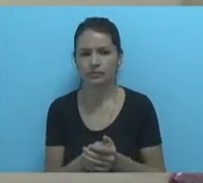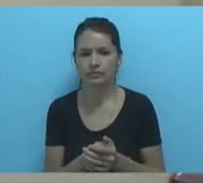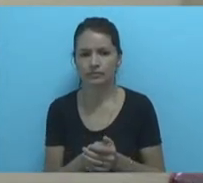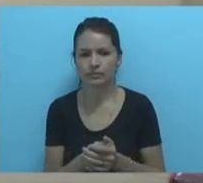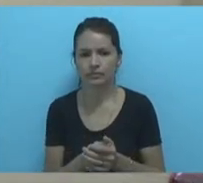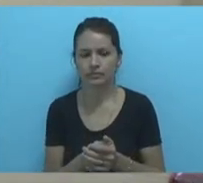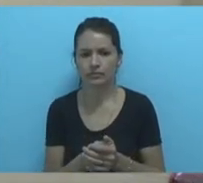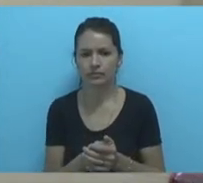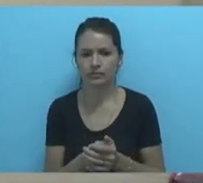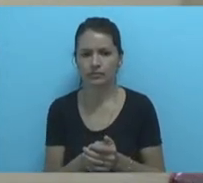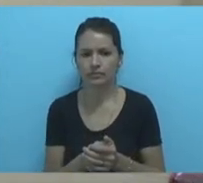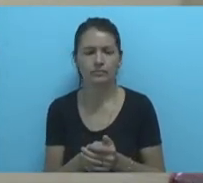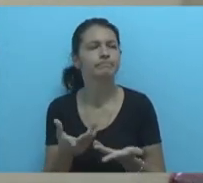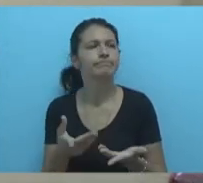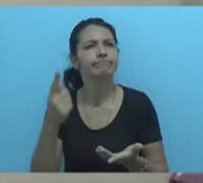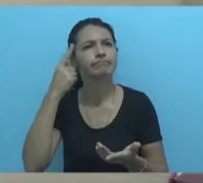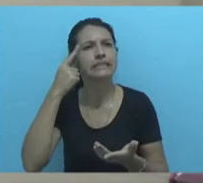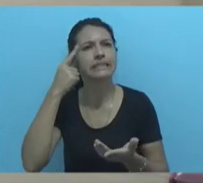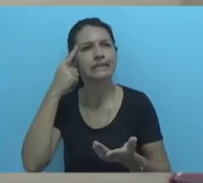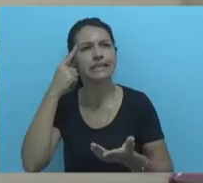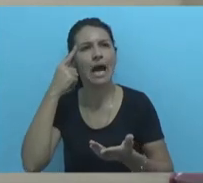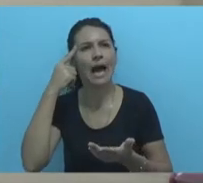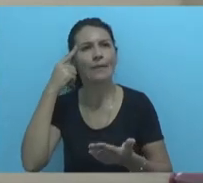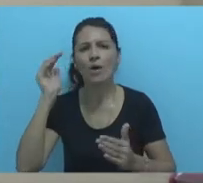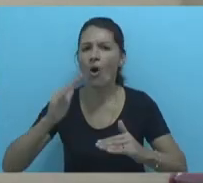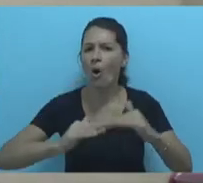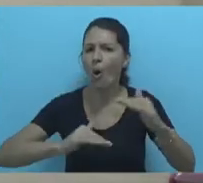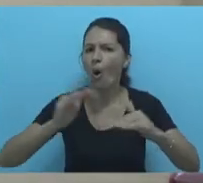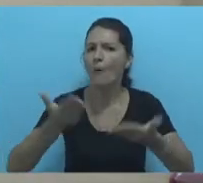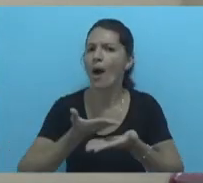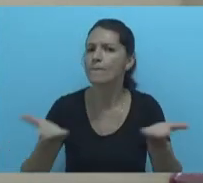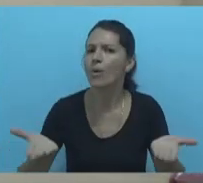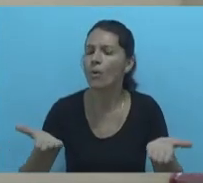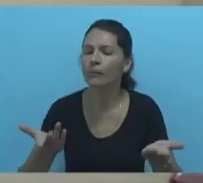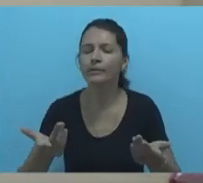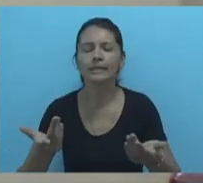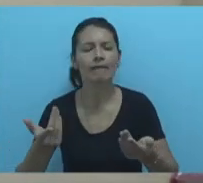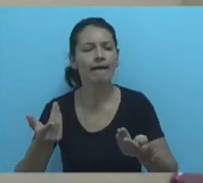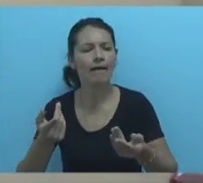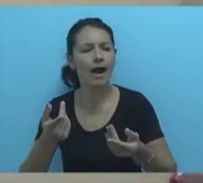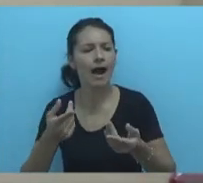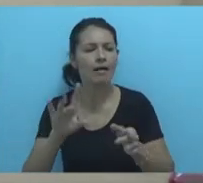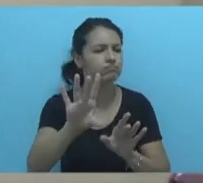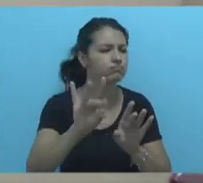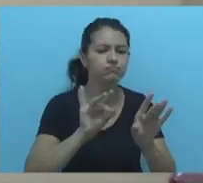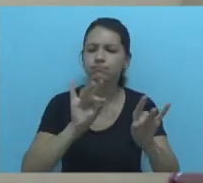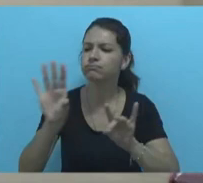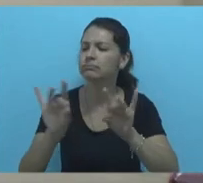Cuando tenemos que pensar las obras específicas para llevar adelante en cada una de las